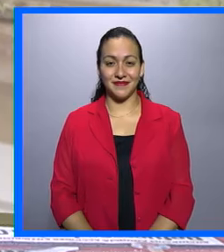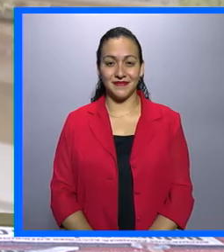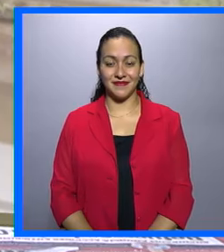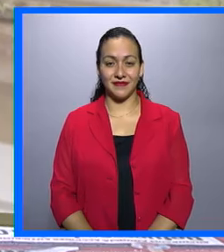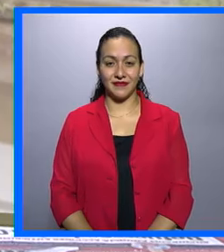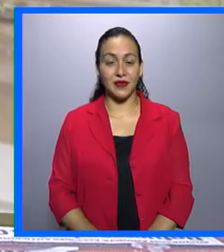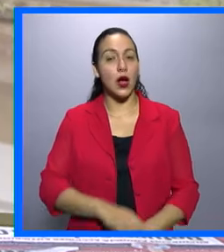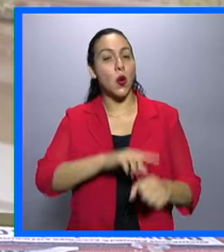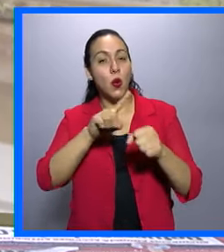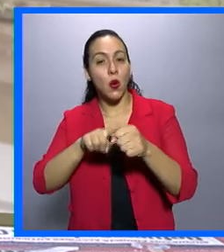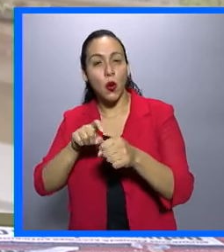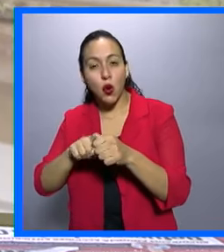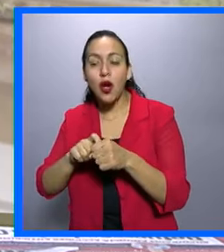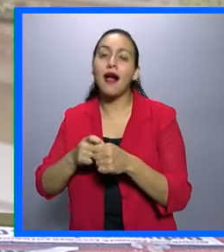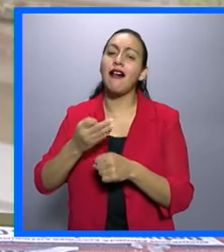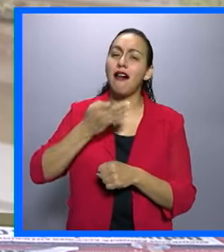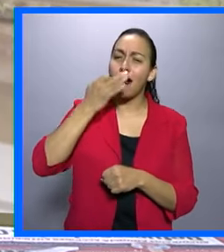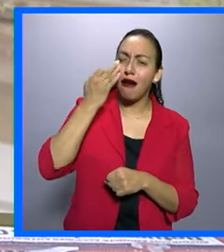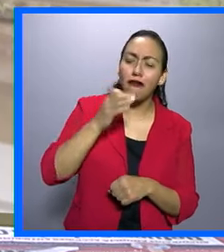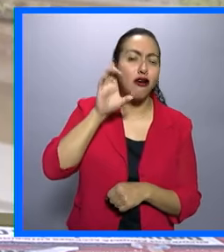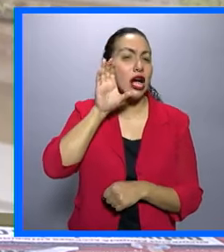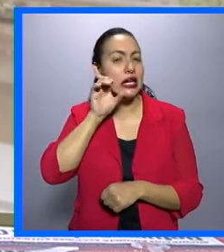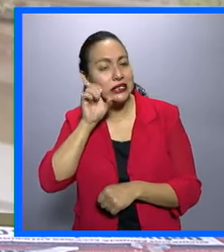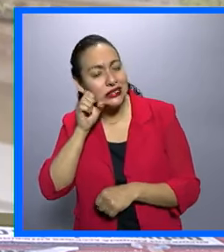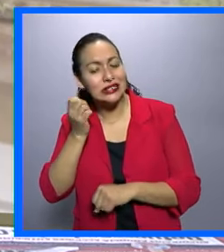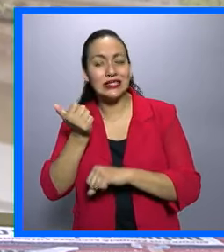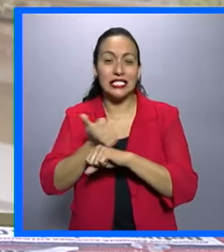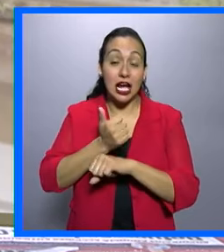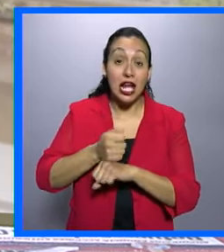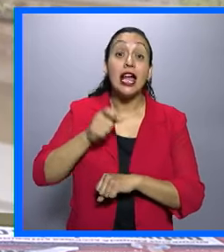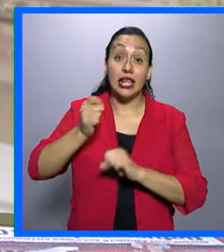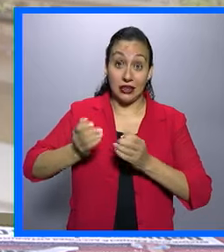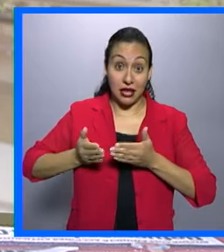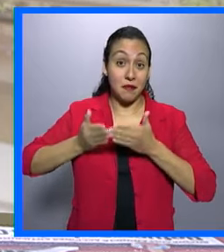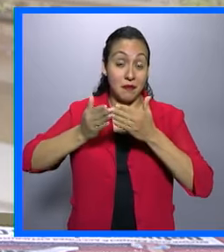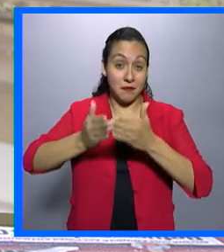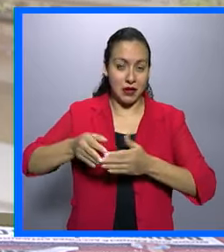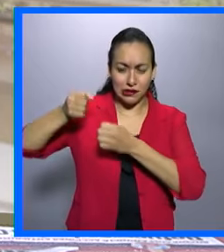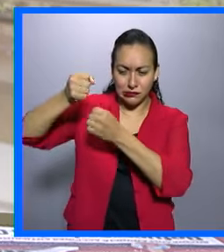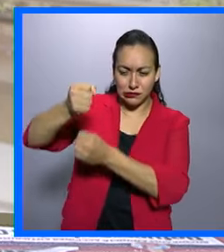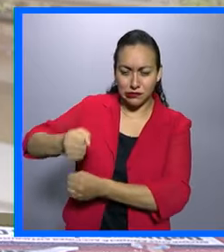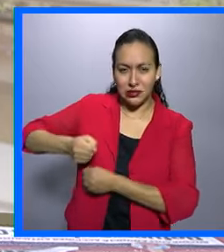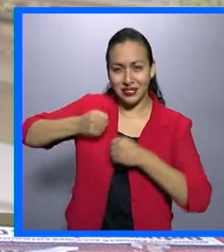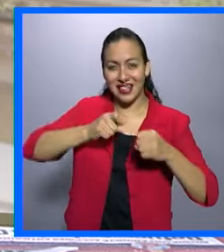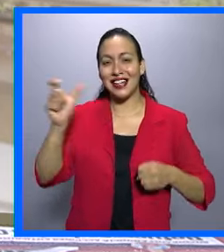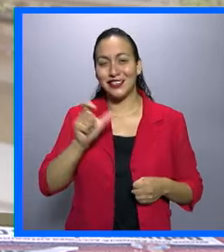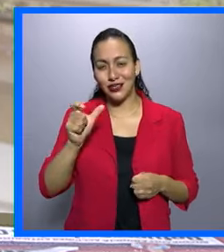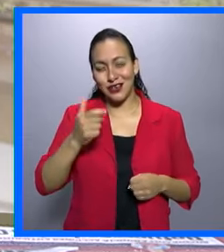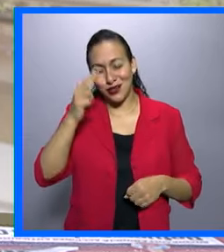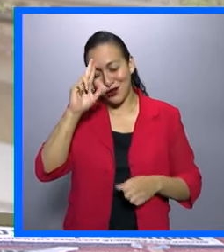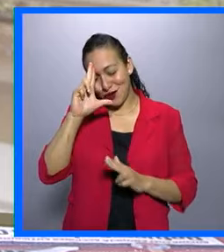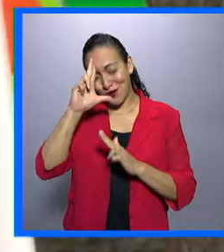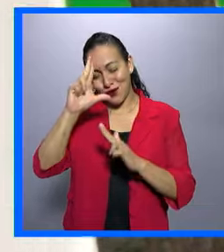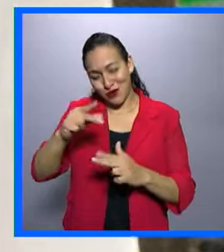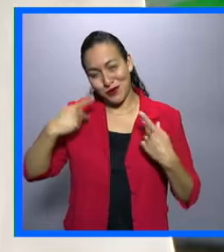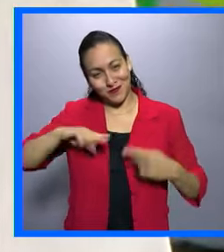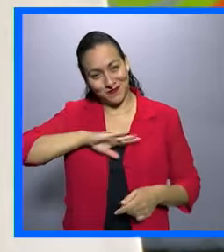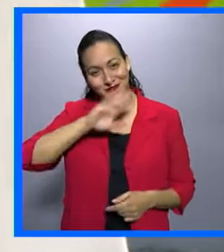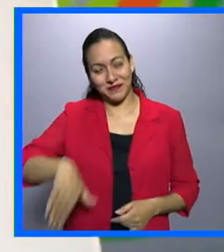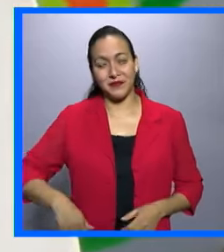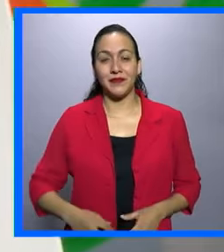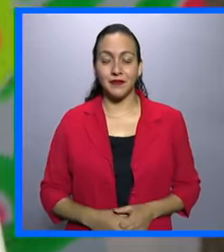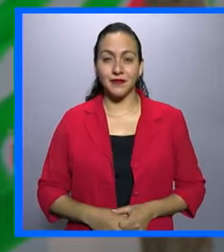Entre el color de la flor de cempasúchil y trajineras en Xochimilco se honra a los que ya partieron.